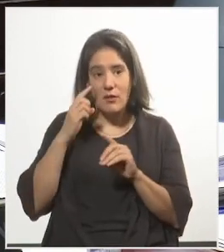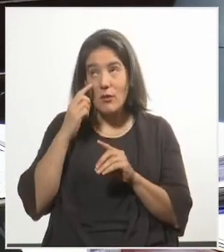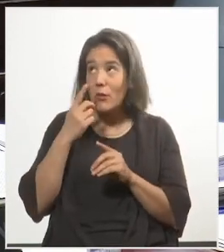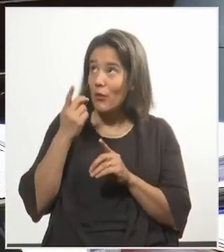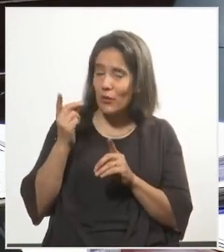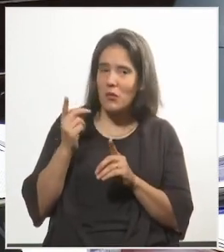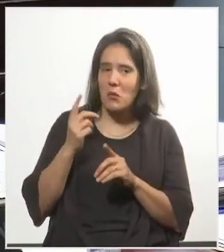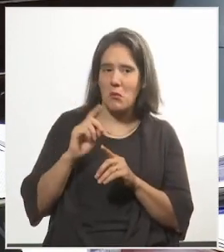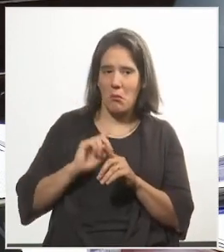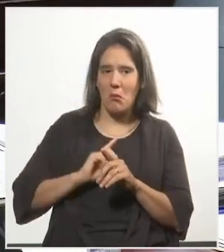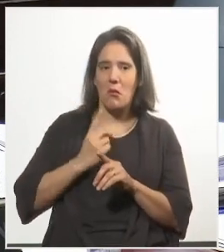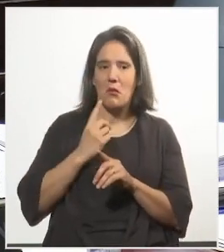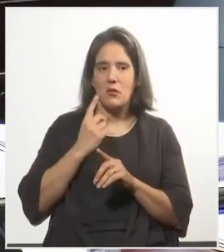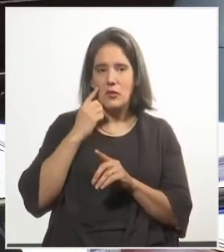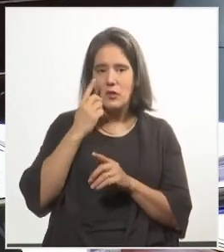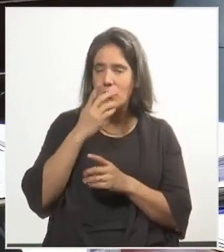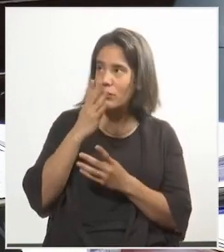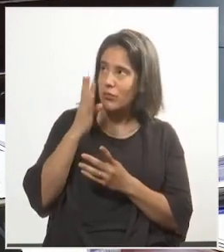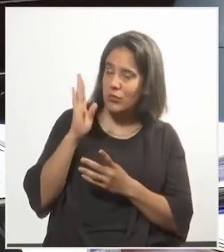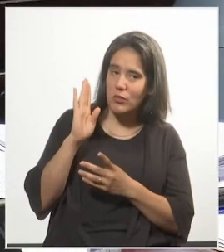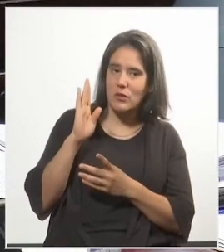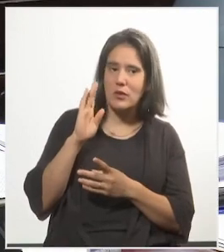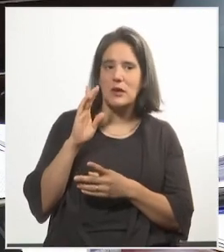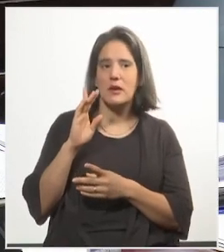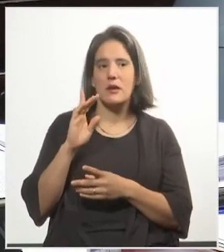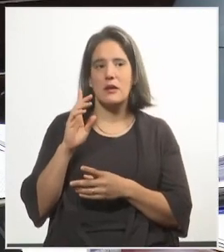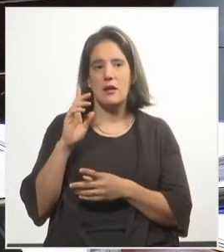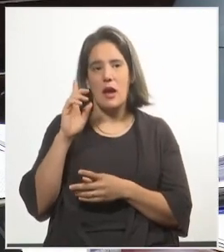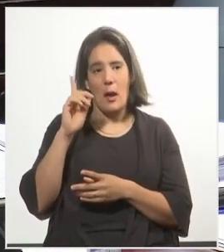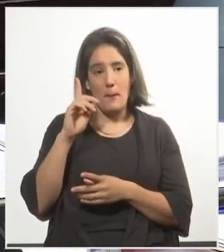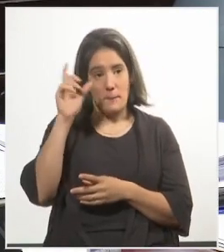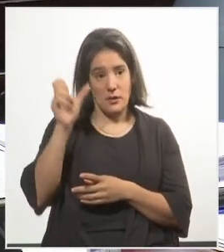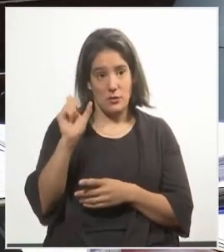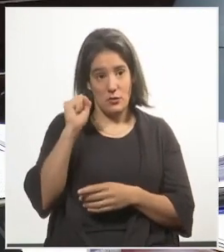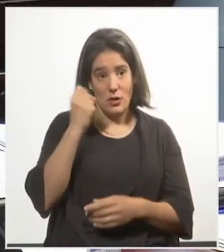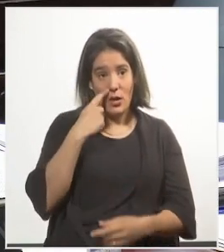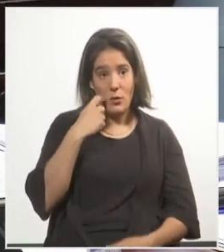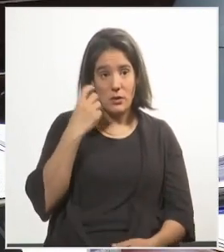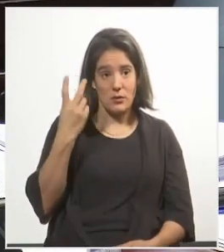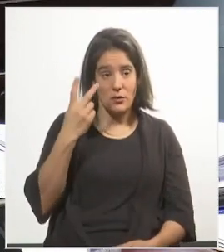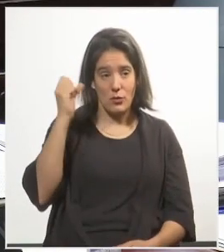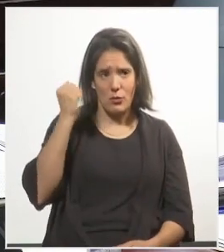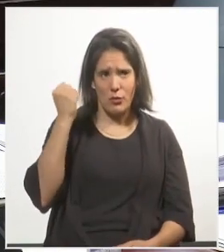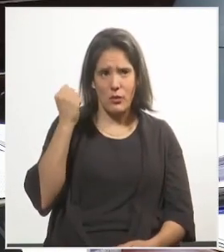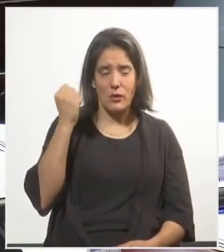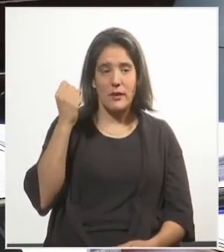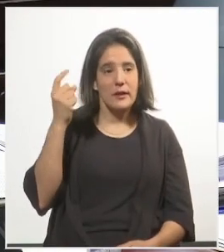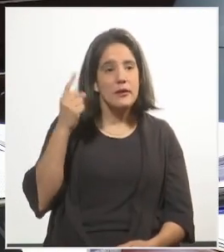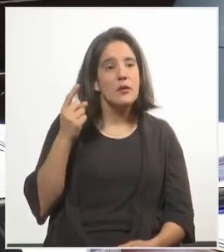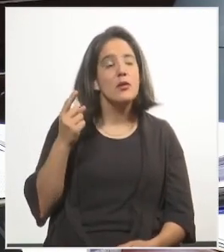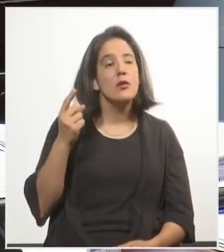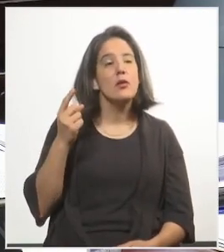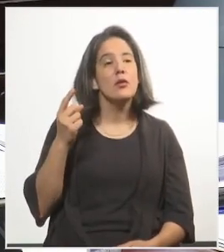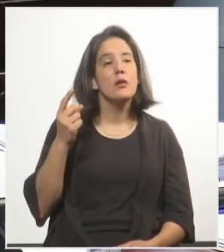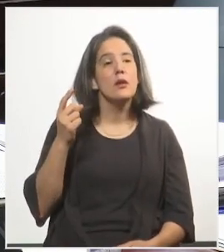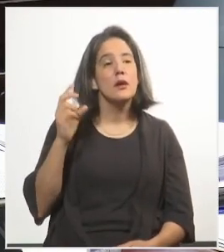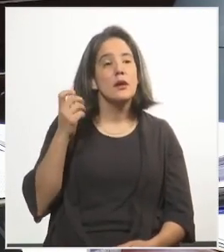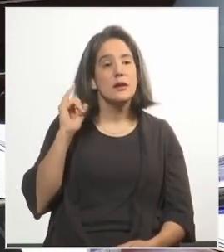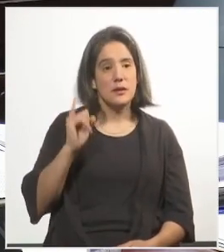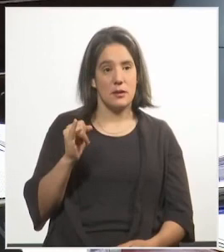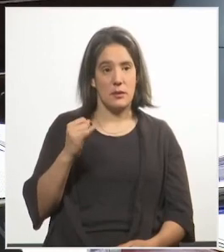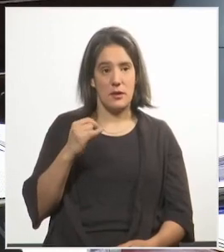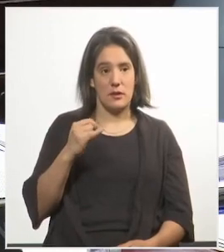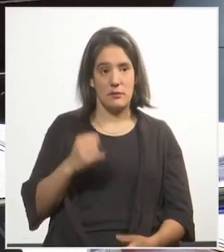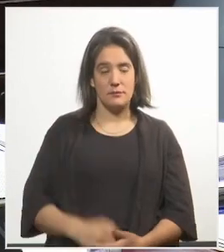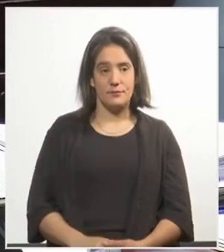privilegio de tener hoy a Flangini y al doctor González Lapeyre, que también forman parte de lo que